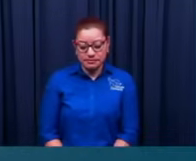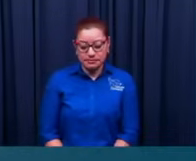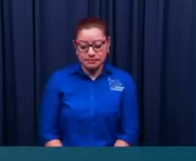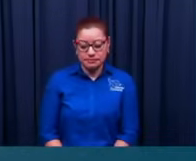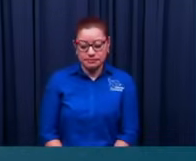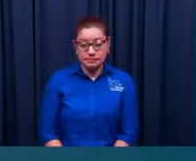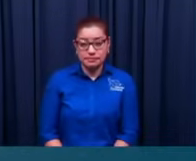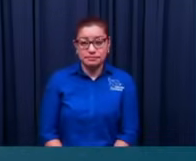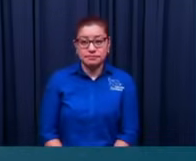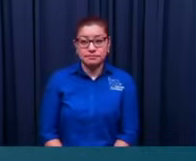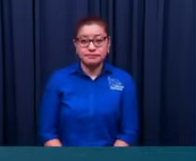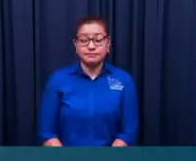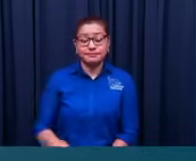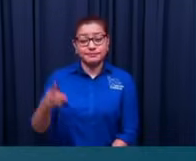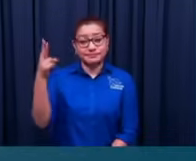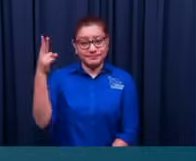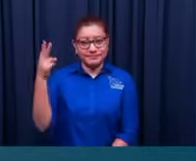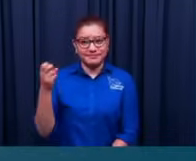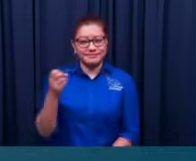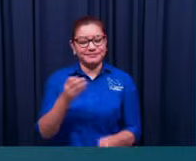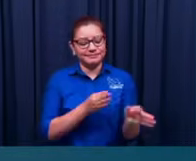Pero entonces otra vez vuelvo a la carga.